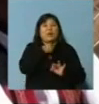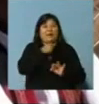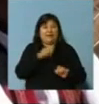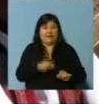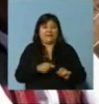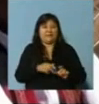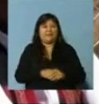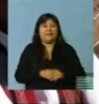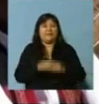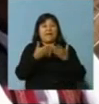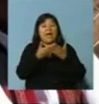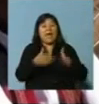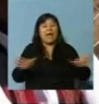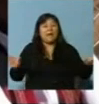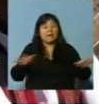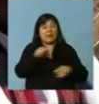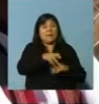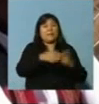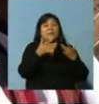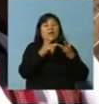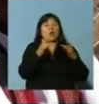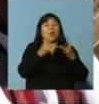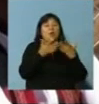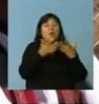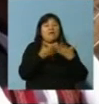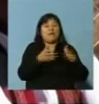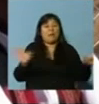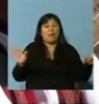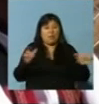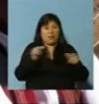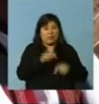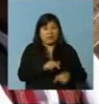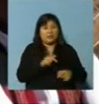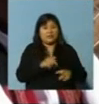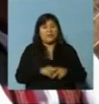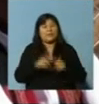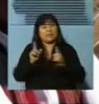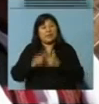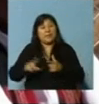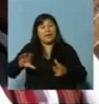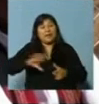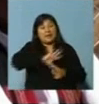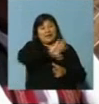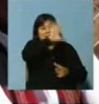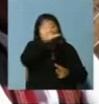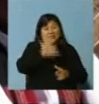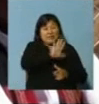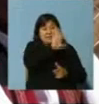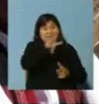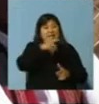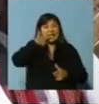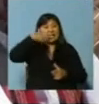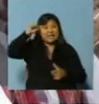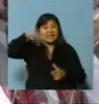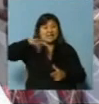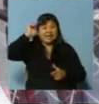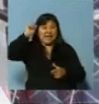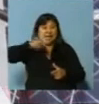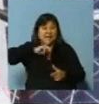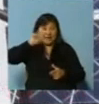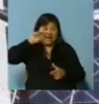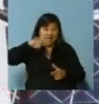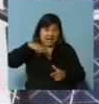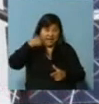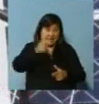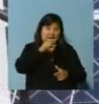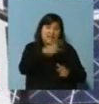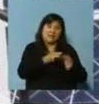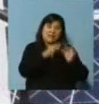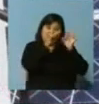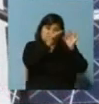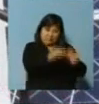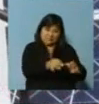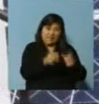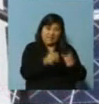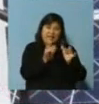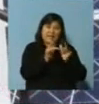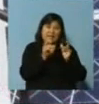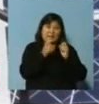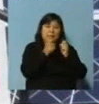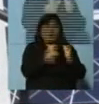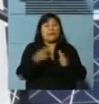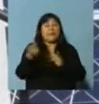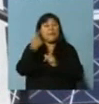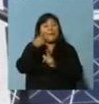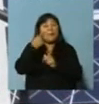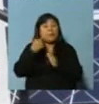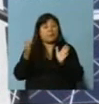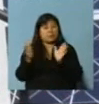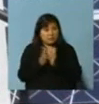inaugurado el Wi-Fi público en Cieneguilla, también en Santa Catalina recién, con el comisionado. Vamos a